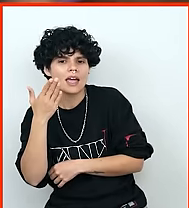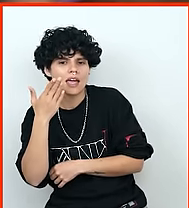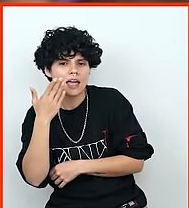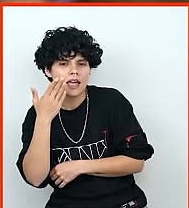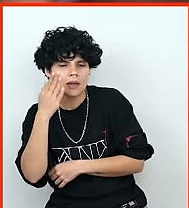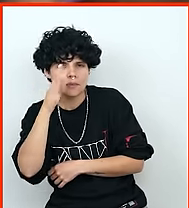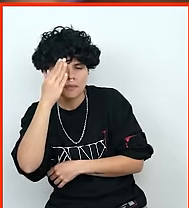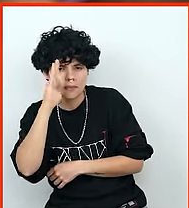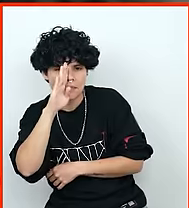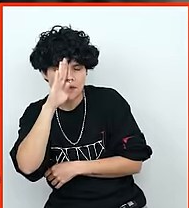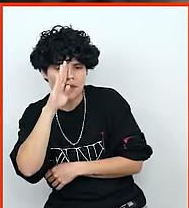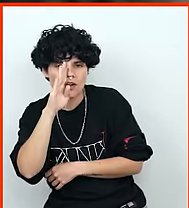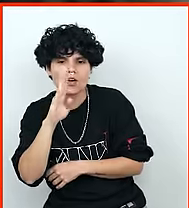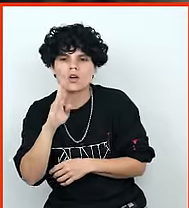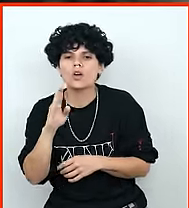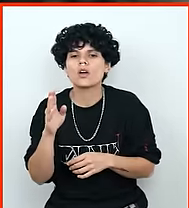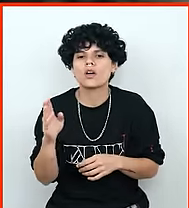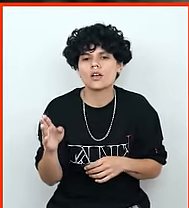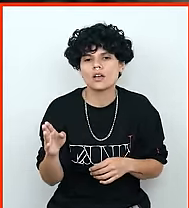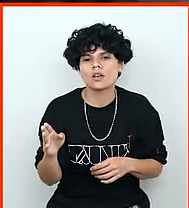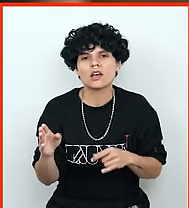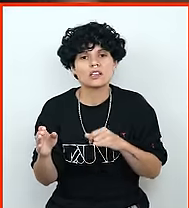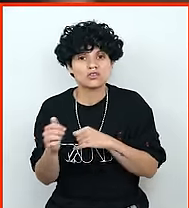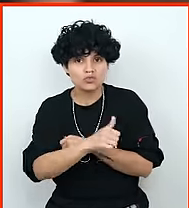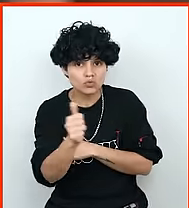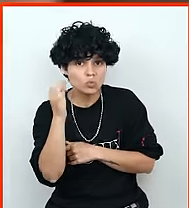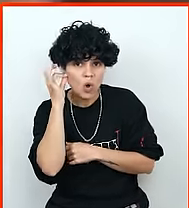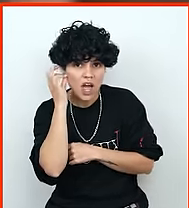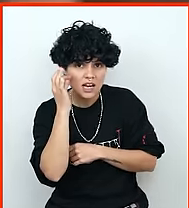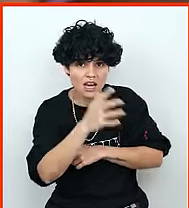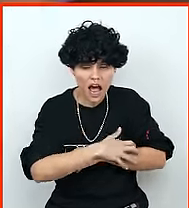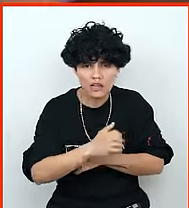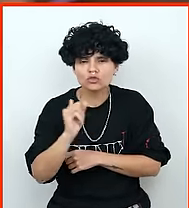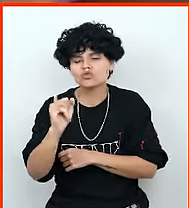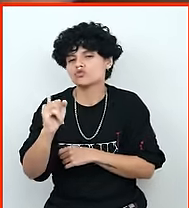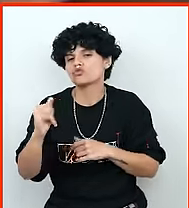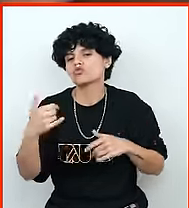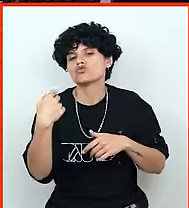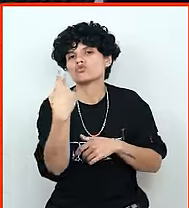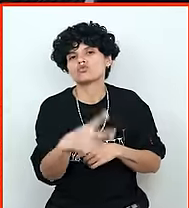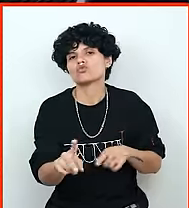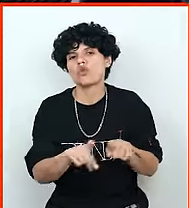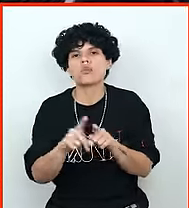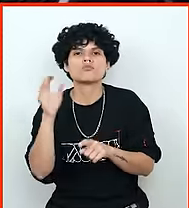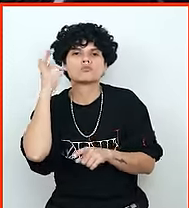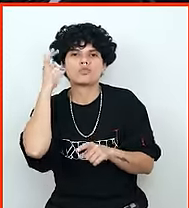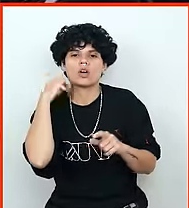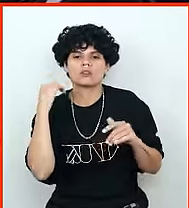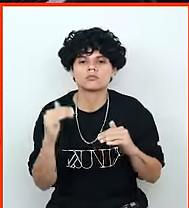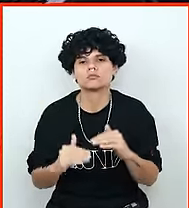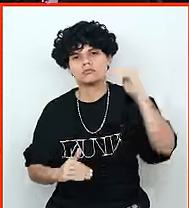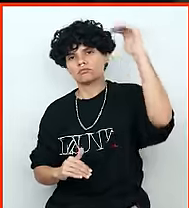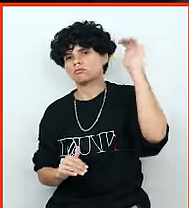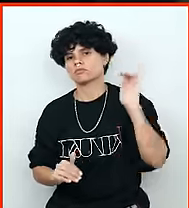perrita. Solíamos ser, o sea, solía ser otro perrito también. Sí, es un matriarcado. Matriarcado, sí. ¿Dos gatitas, una perrita y qué edad tienen ya? Mi perrita tiene